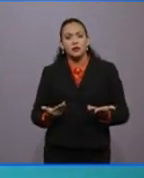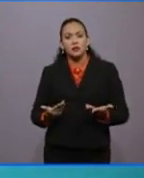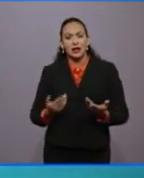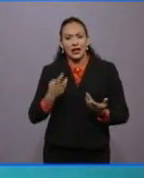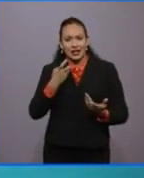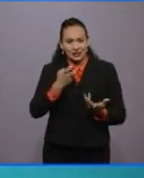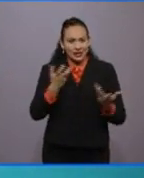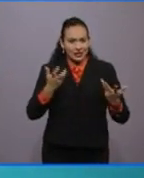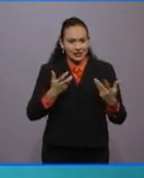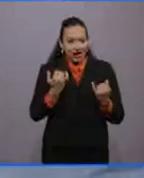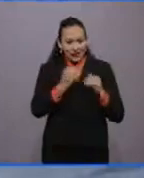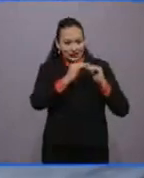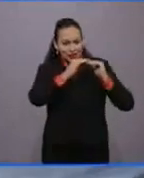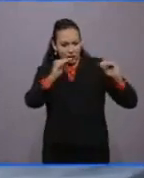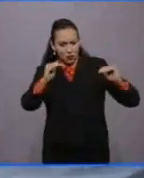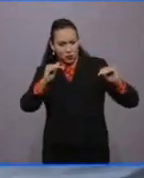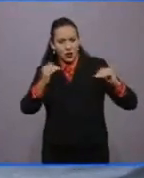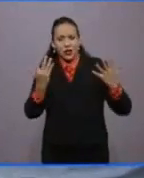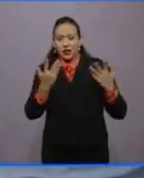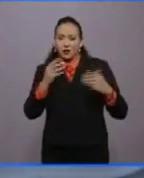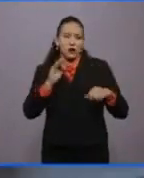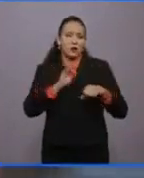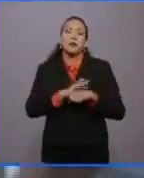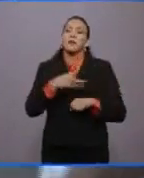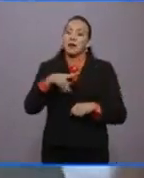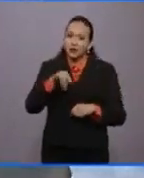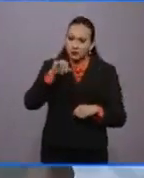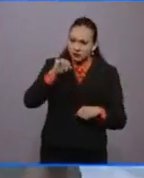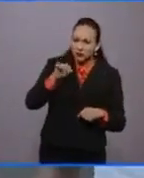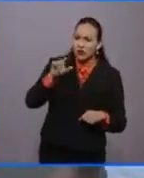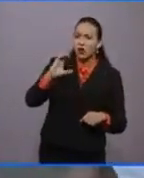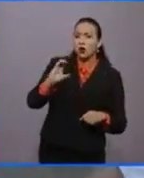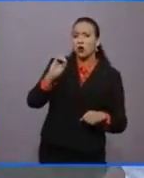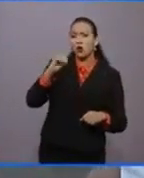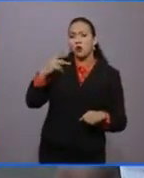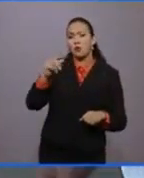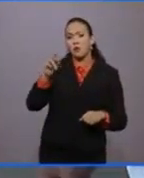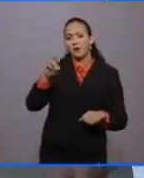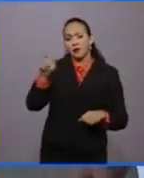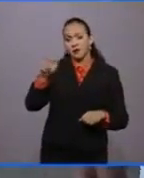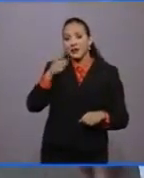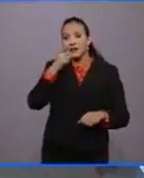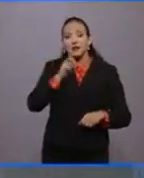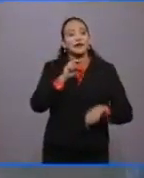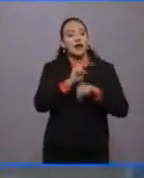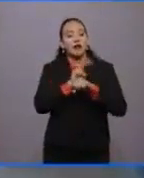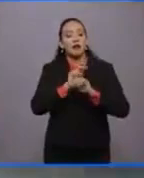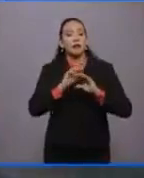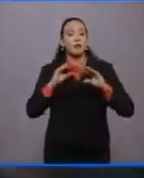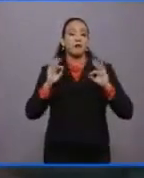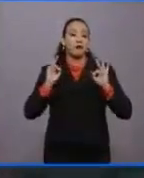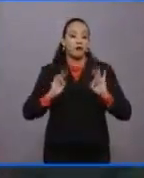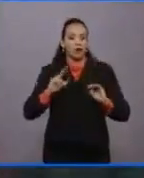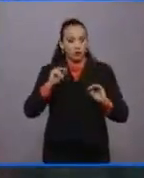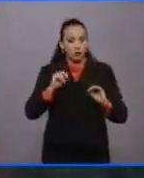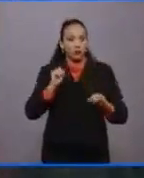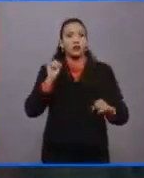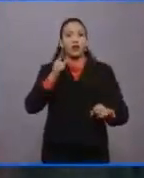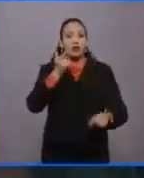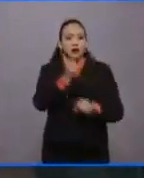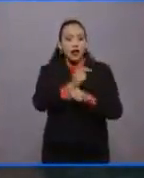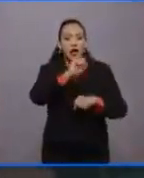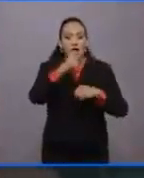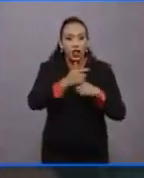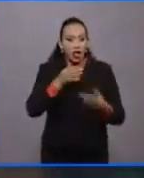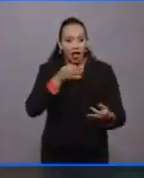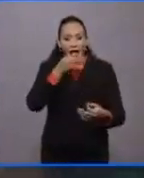este ejercicio democrático desde el principio, ha tomado la decisión de no ser un espectador pasivo, sino actuar como observador